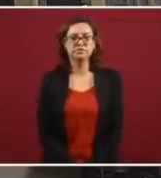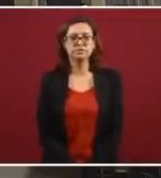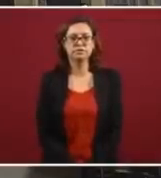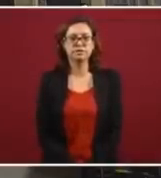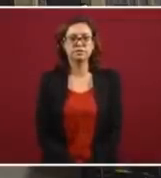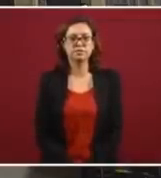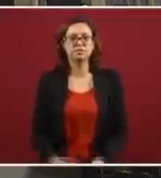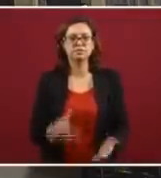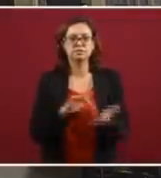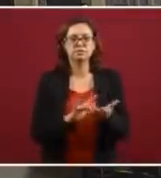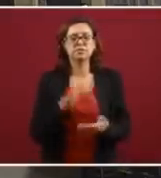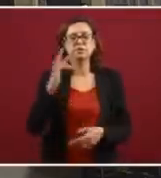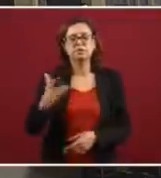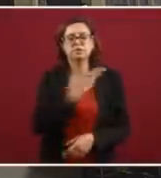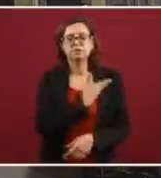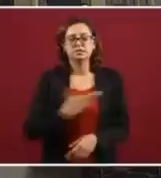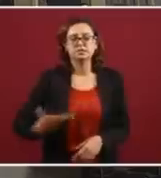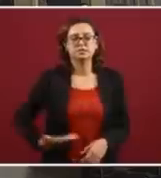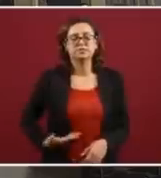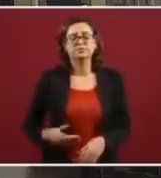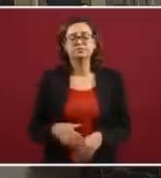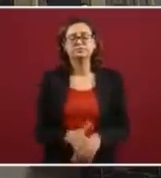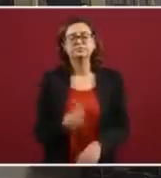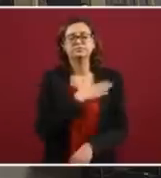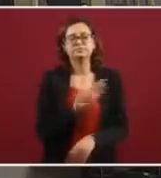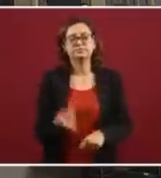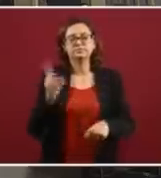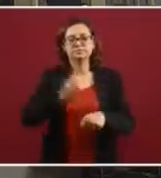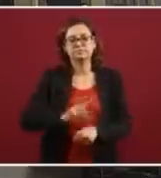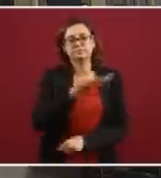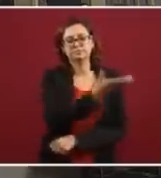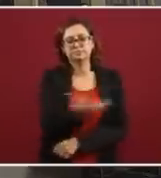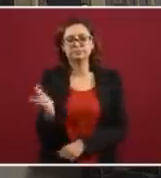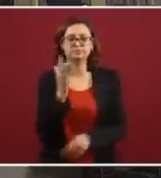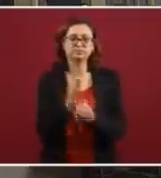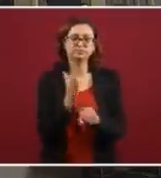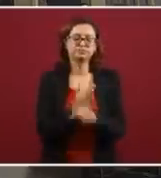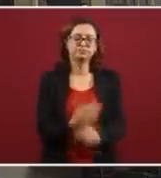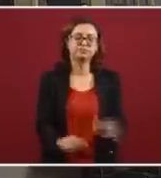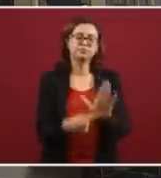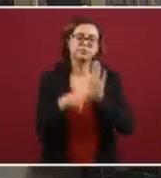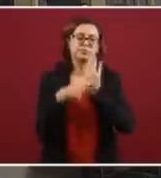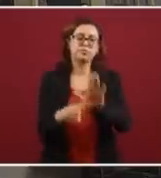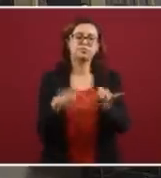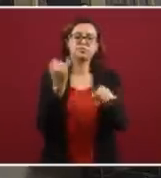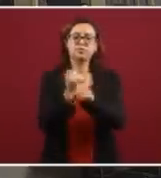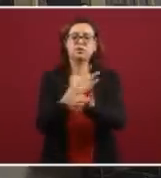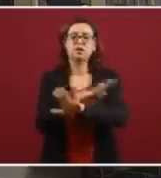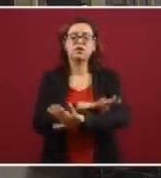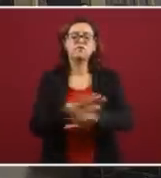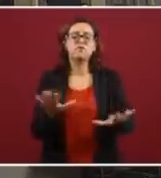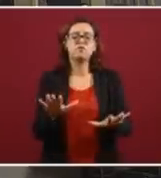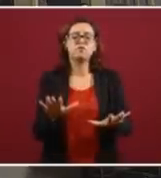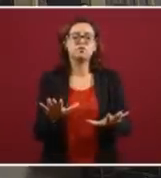Buenos días a todas, a todos ustedes. Vamos a presentar un informe